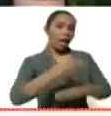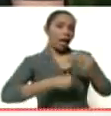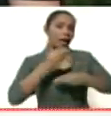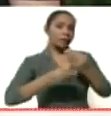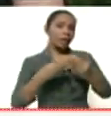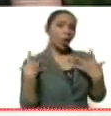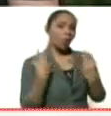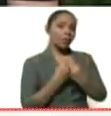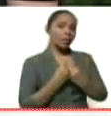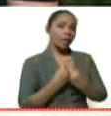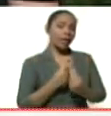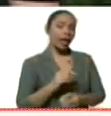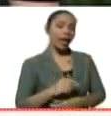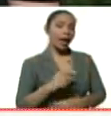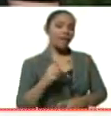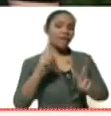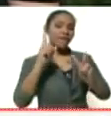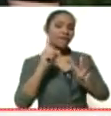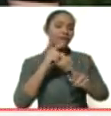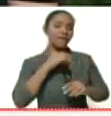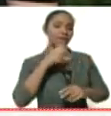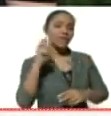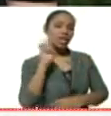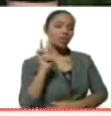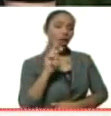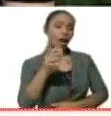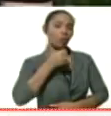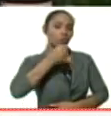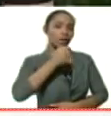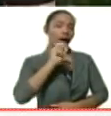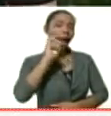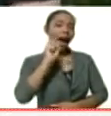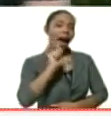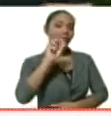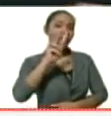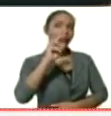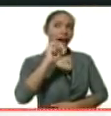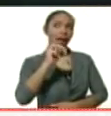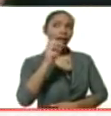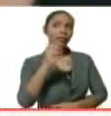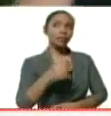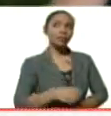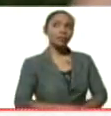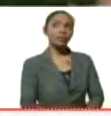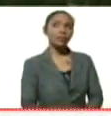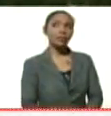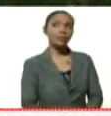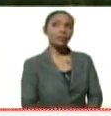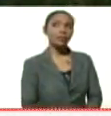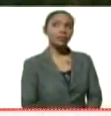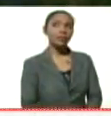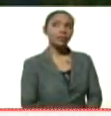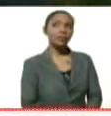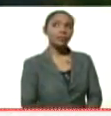la compañera de la Agencia Venezolana de Noticias, ABN, Carelis González.